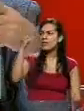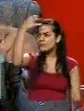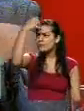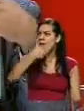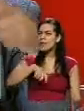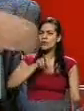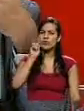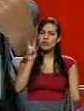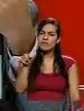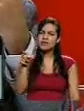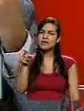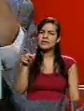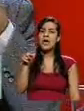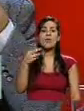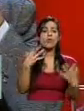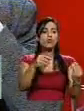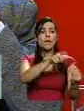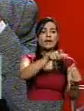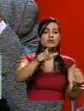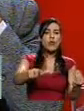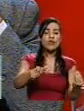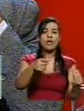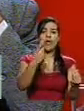iban indios, negros, ambos,